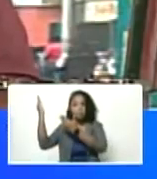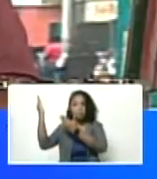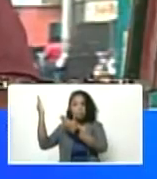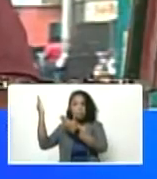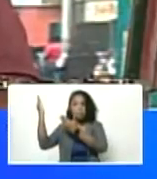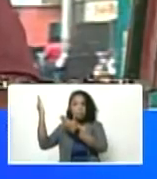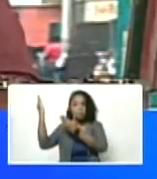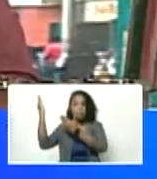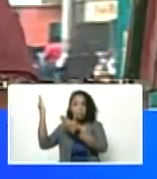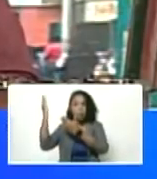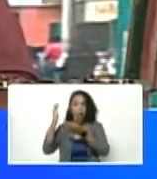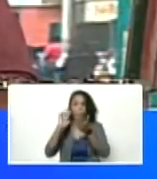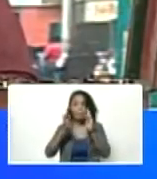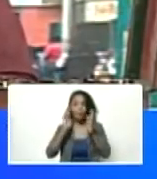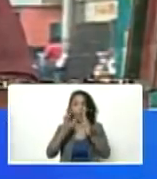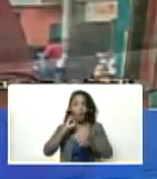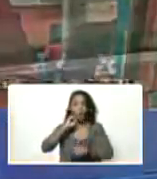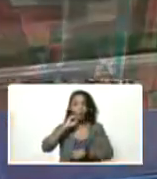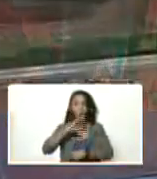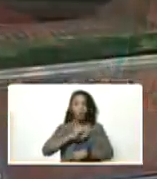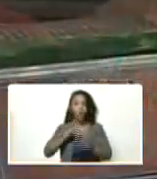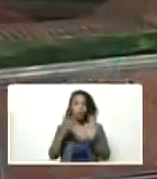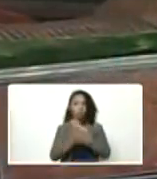Las pistolas, por aquí tengo la historia.